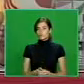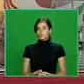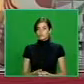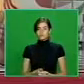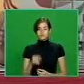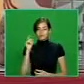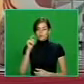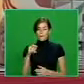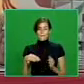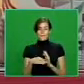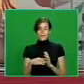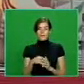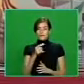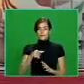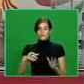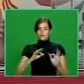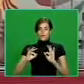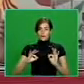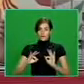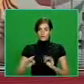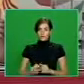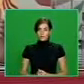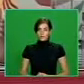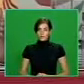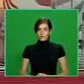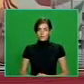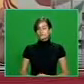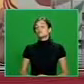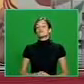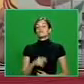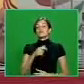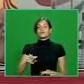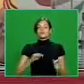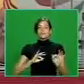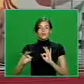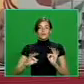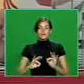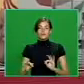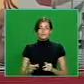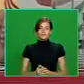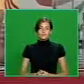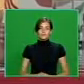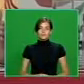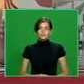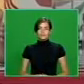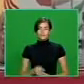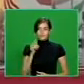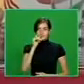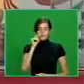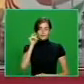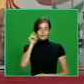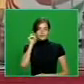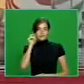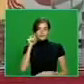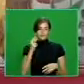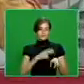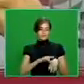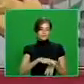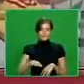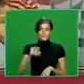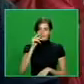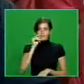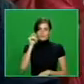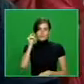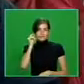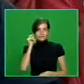miles de dramaturgos dramaturgos y dramaturgas dramaturgos y dramaturgas porque